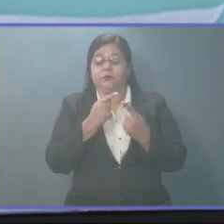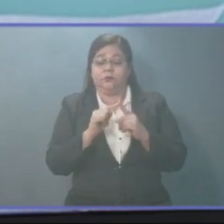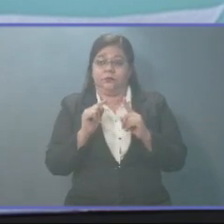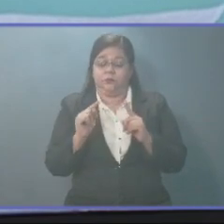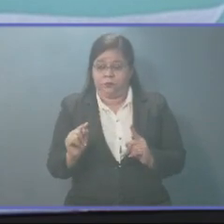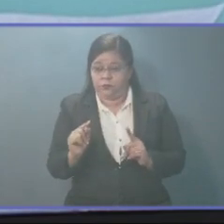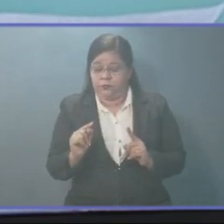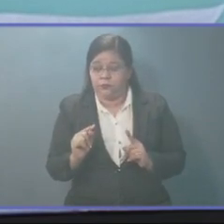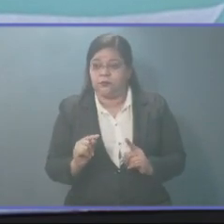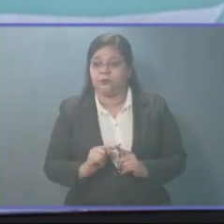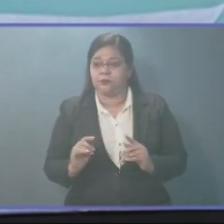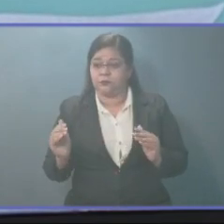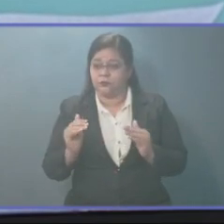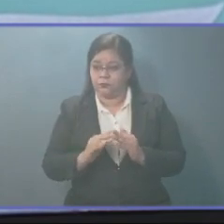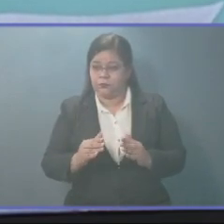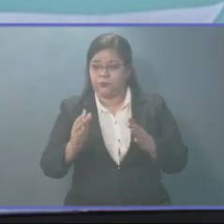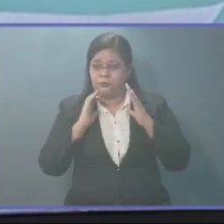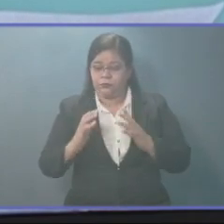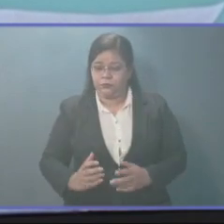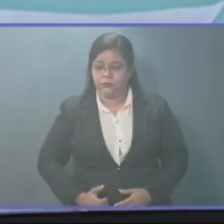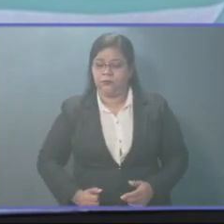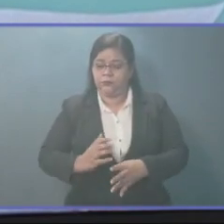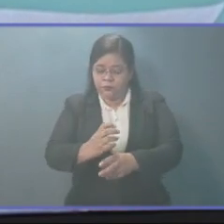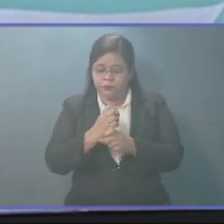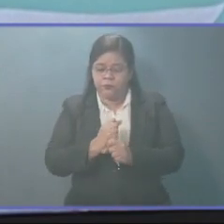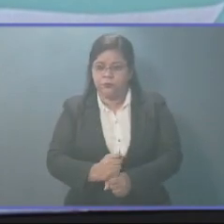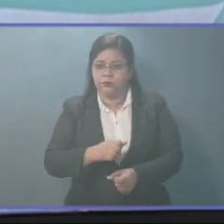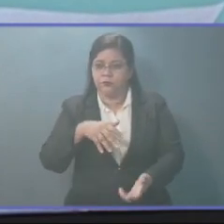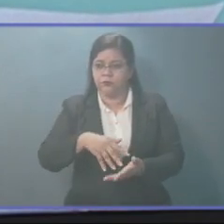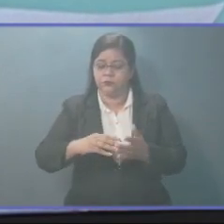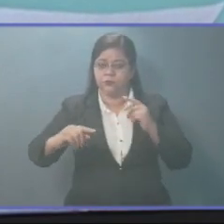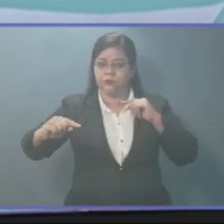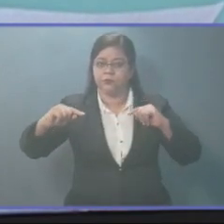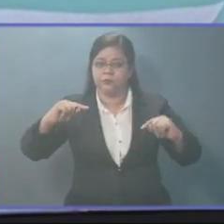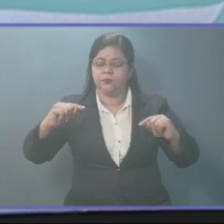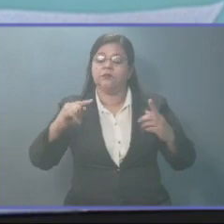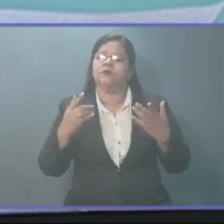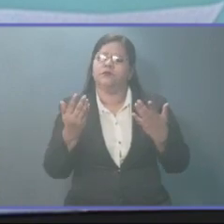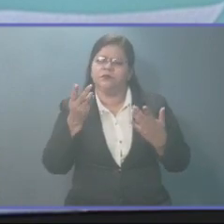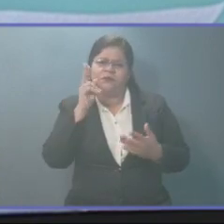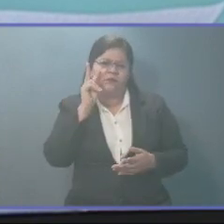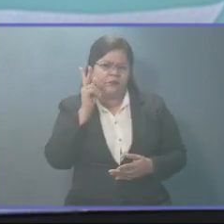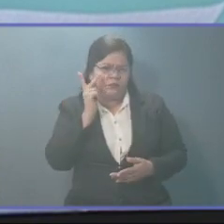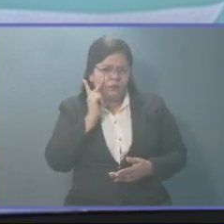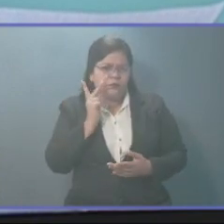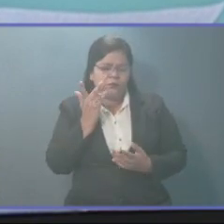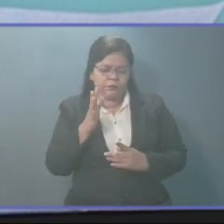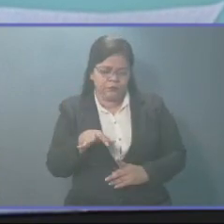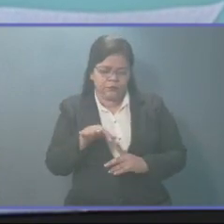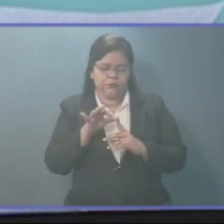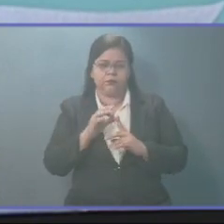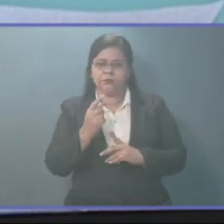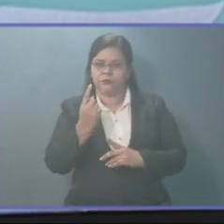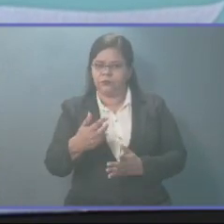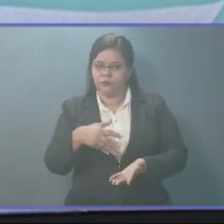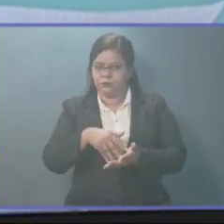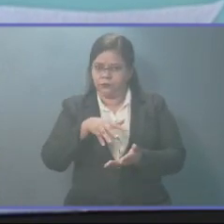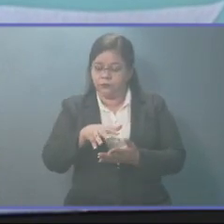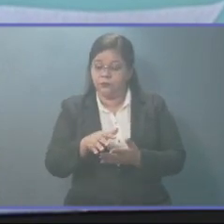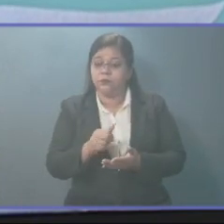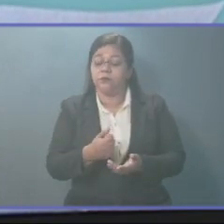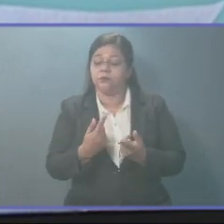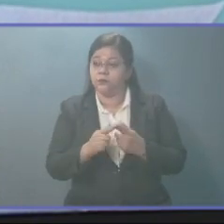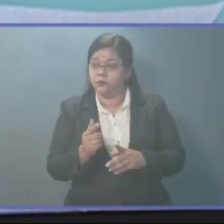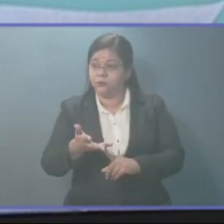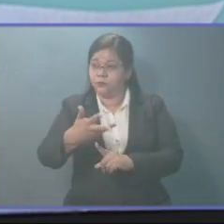que es deber del Estado garantizar la democracia y el sufragio pasivo, que implica postularse a cargos de elección popular, situación que